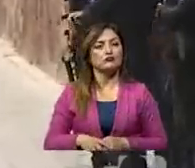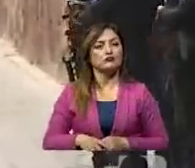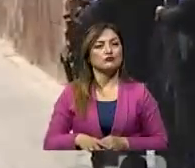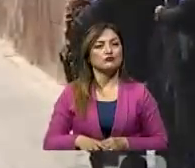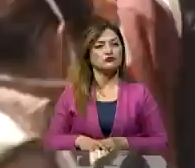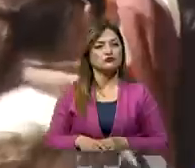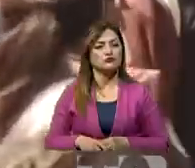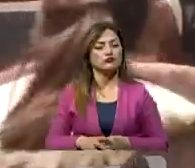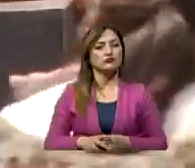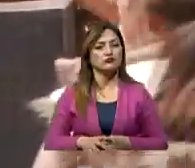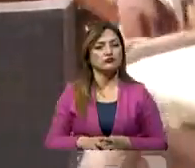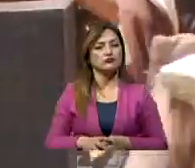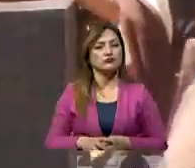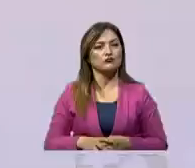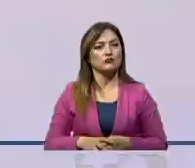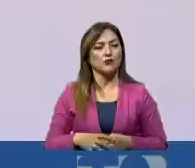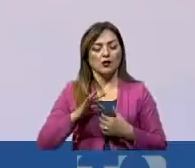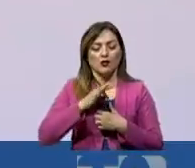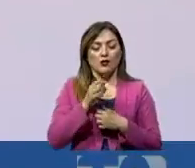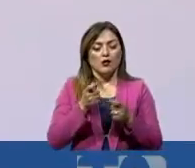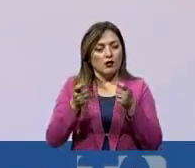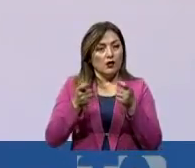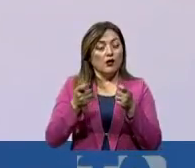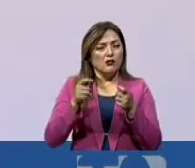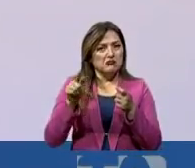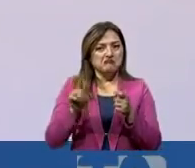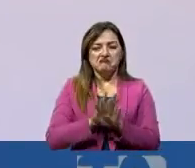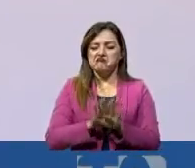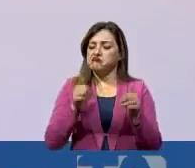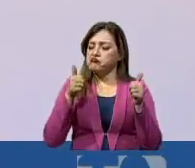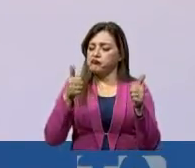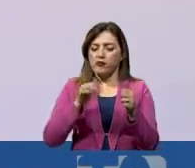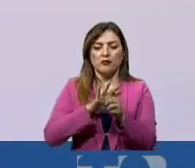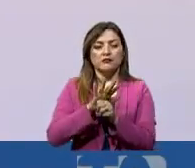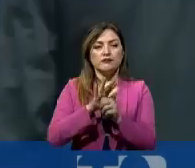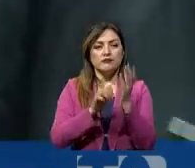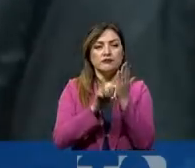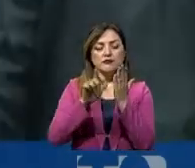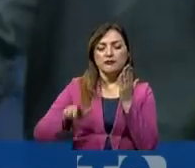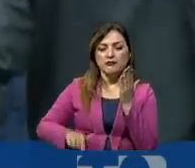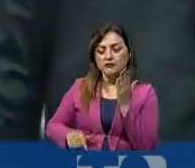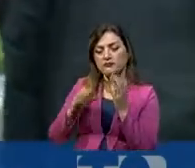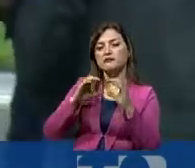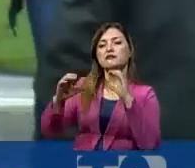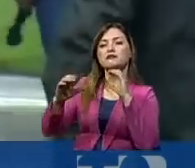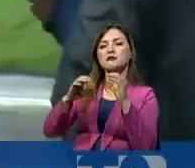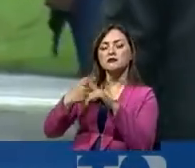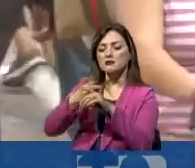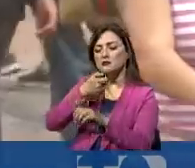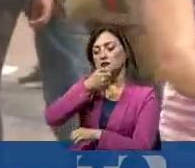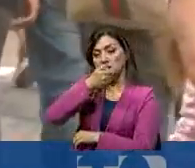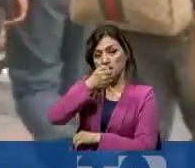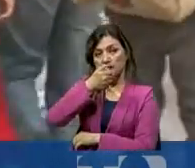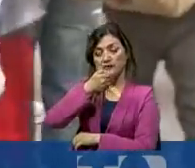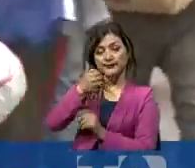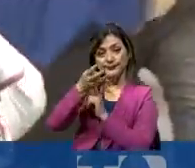Anunciando que tenemos bajo control el COVID-19, fue como inició su intervención la ministra de Salud, Jimena Garzón, en un conversatorio con medios de comunicación